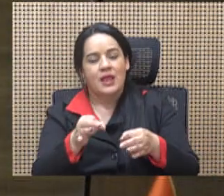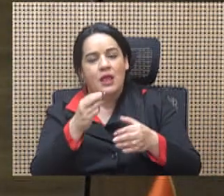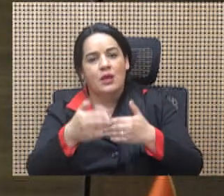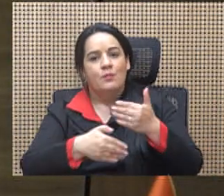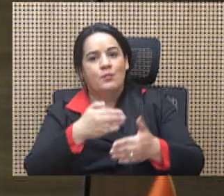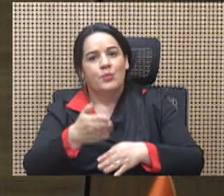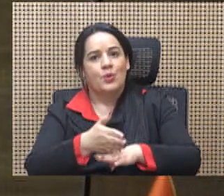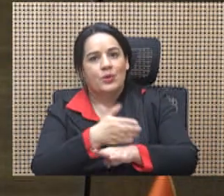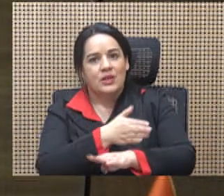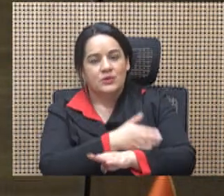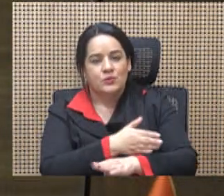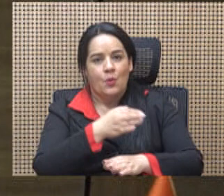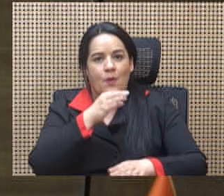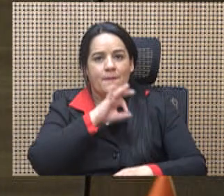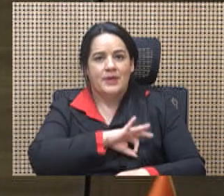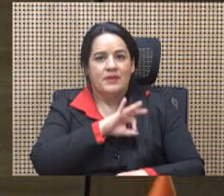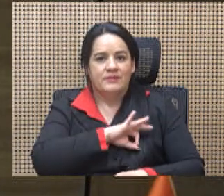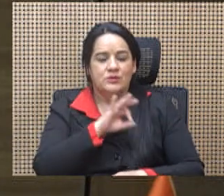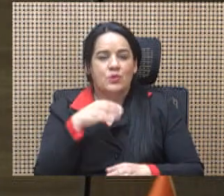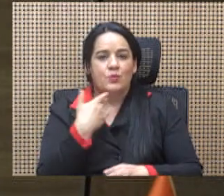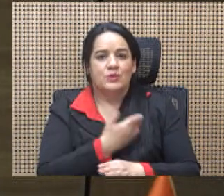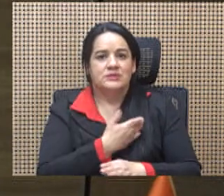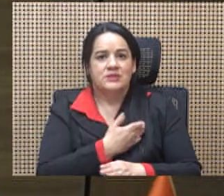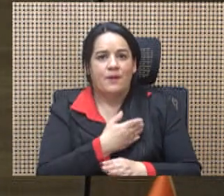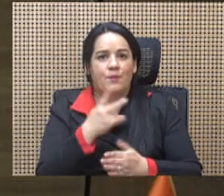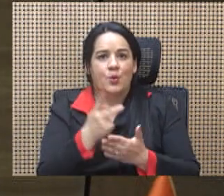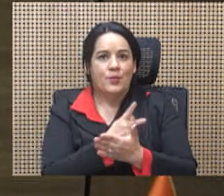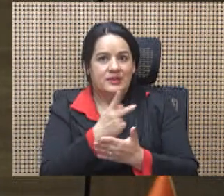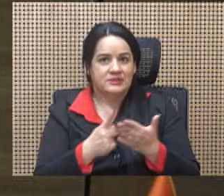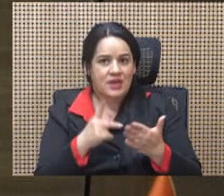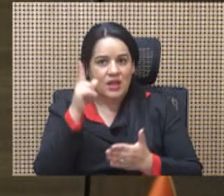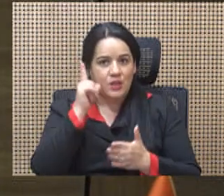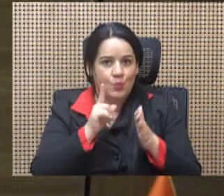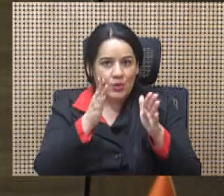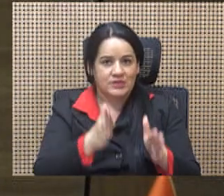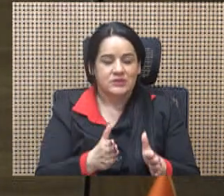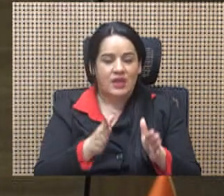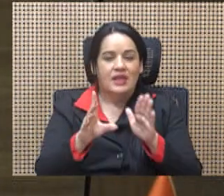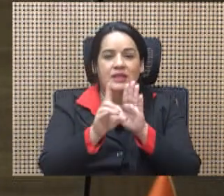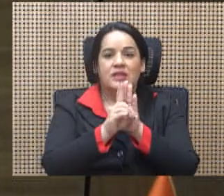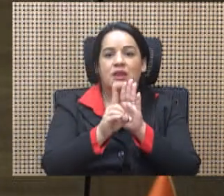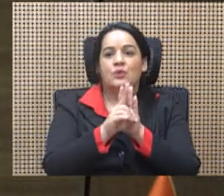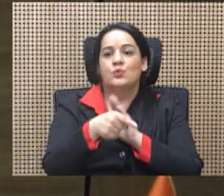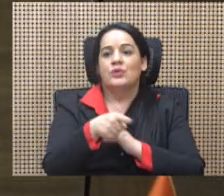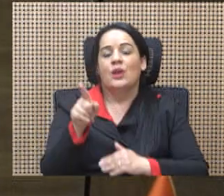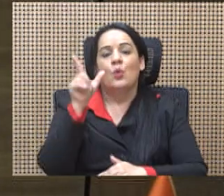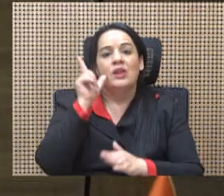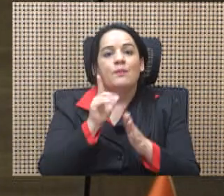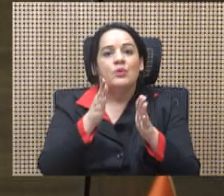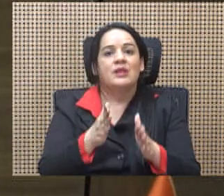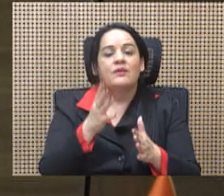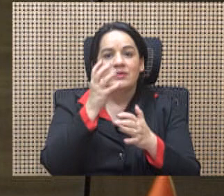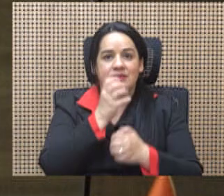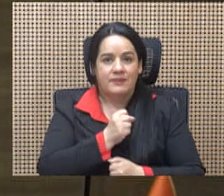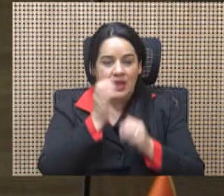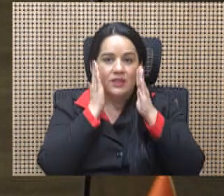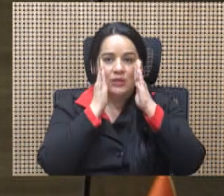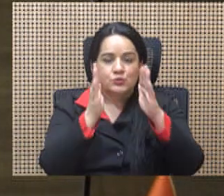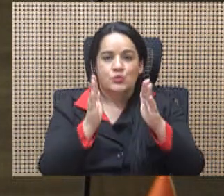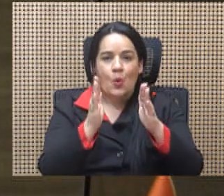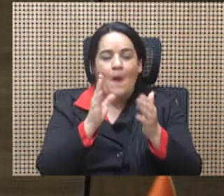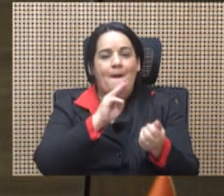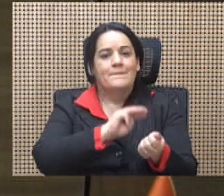bienestar de nuestra provincia y de los limoneses los derechos de los limoneses a recibir atención médica de calidad